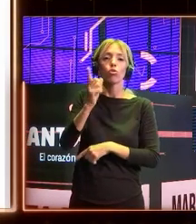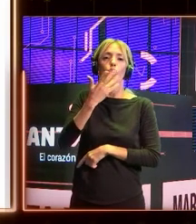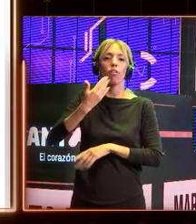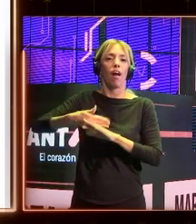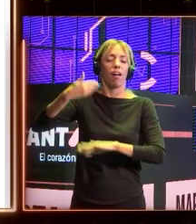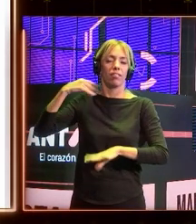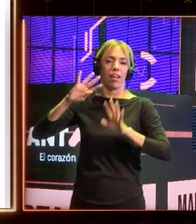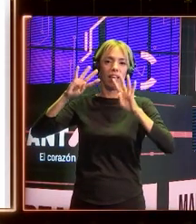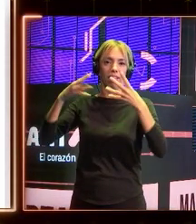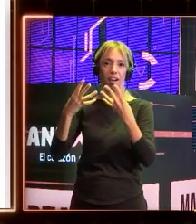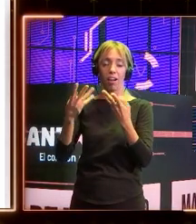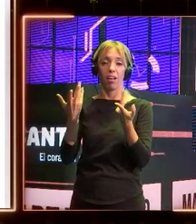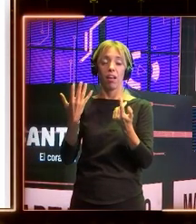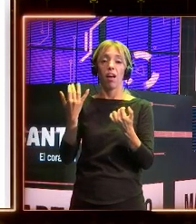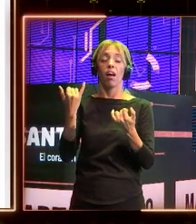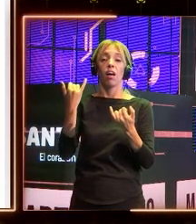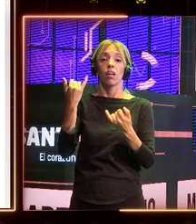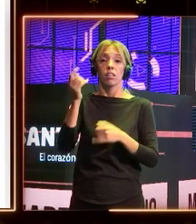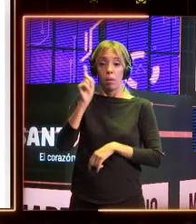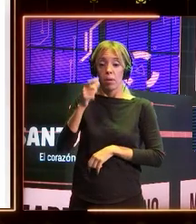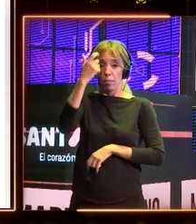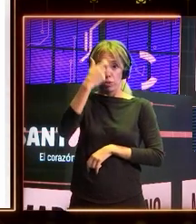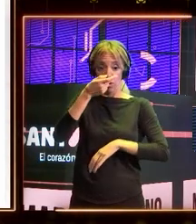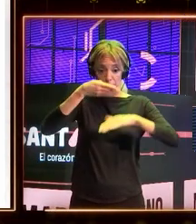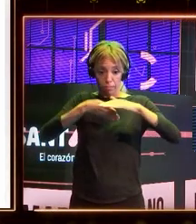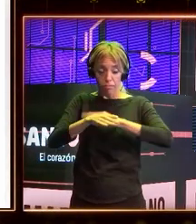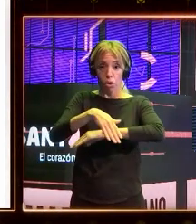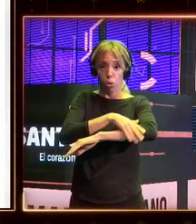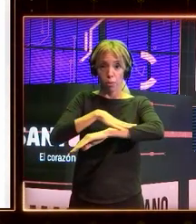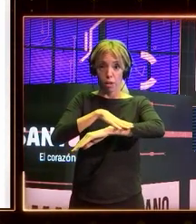y finalmente, cómo entró por la puerta del Capitolio,